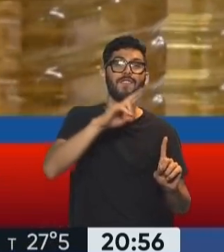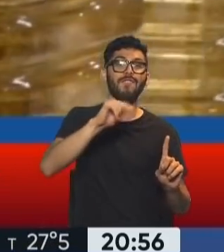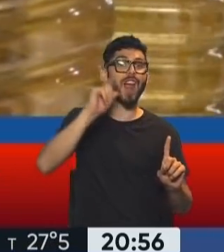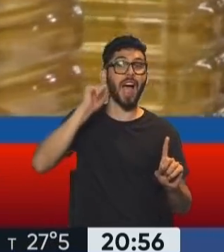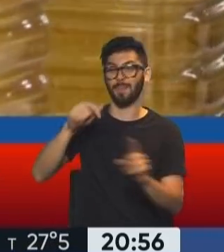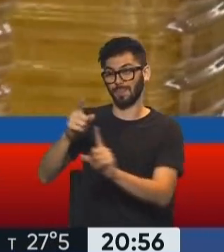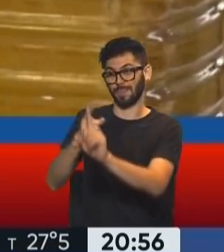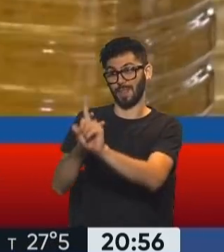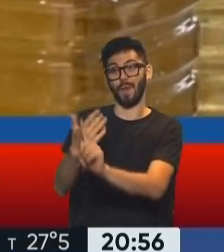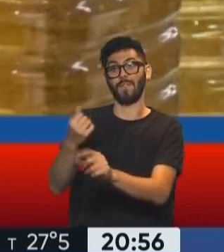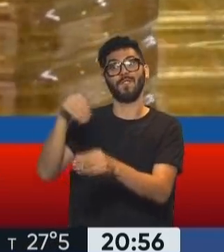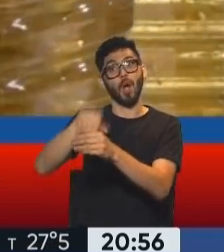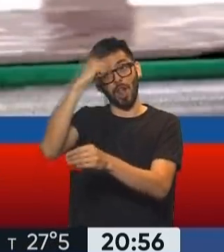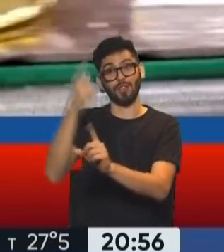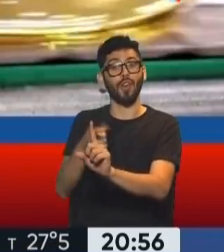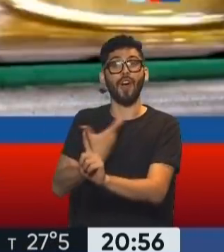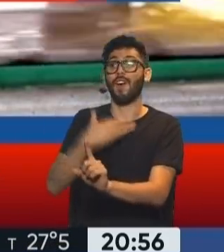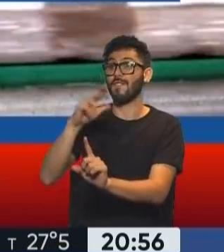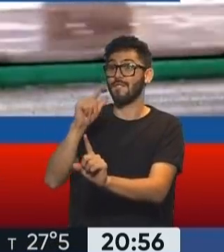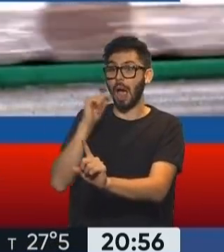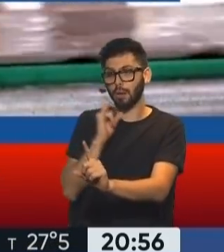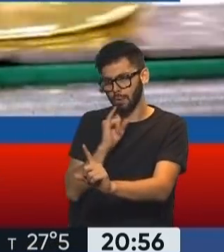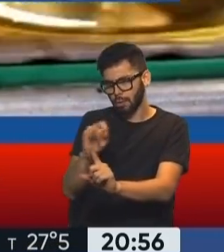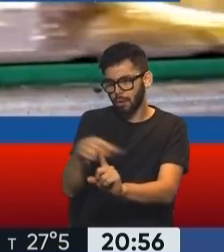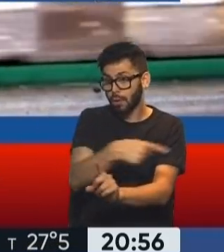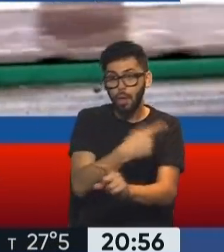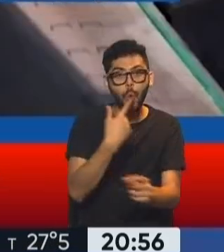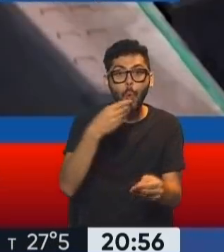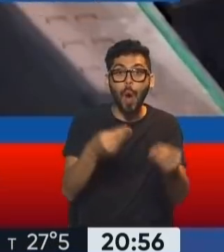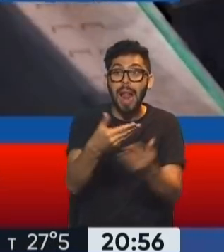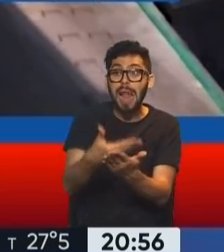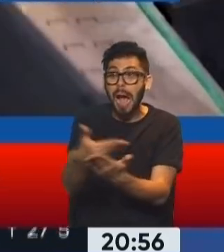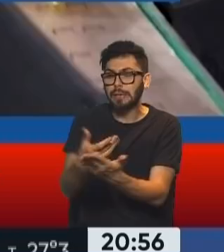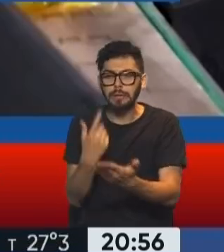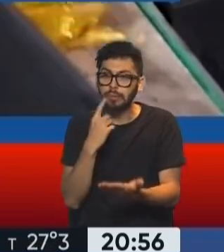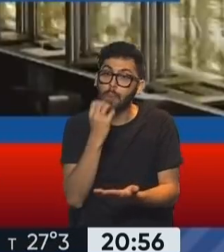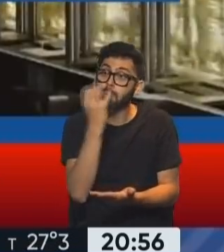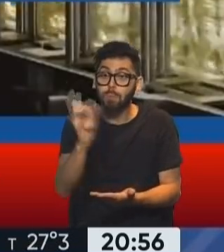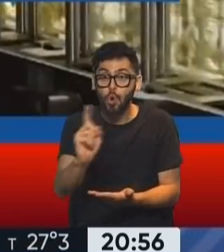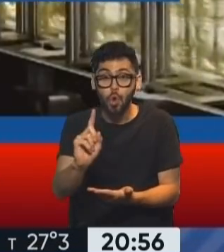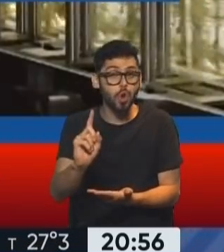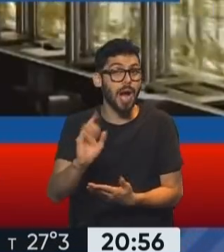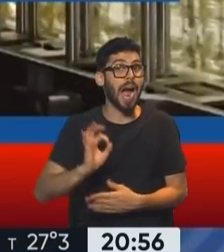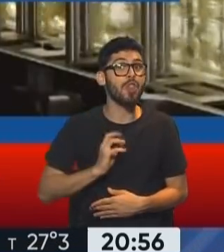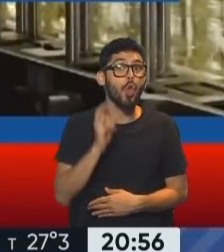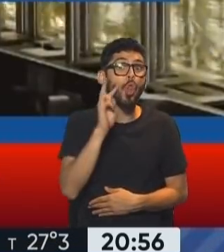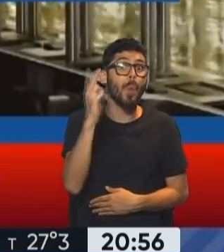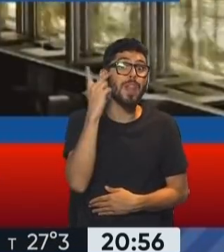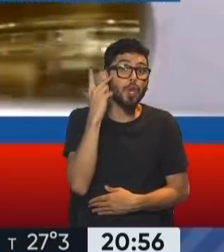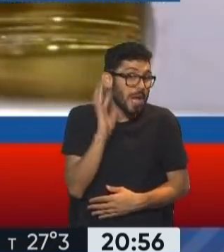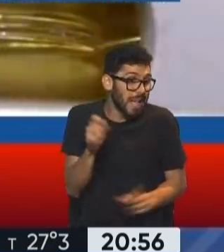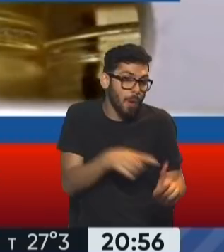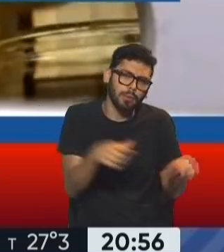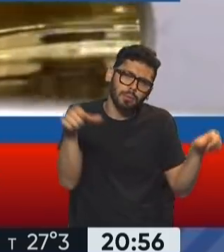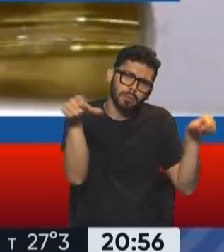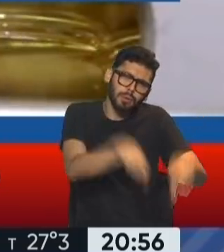Banco Nación, para que no revelara lo que realmente estaban diciendo los balances. Ya se sabía en el año 2018 que Vicentín no daba para más,